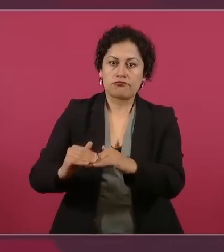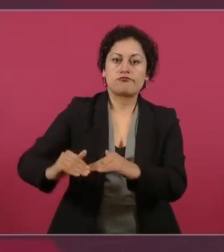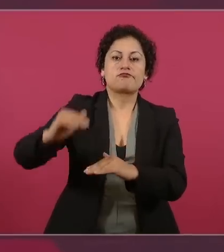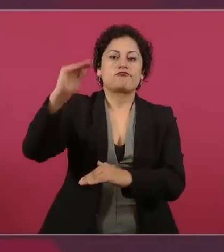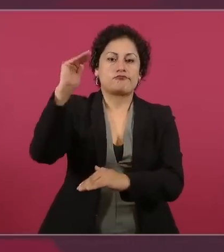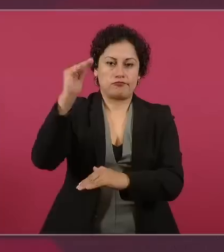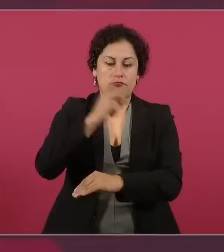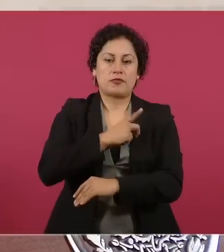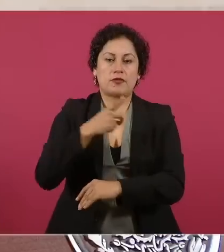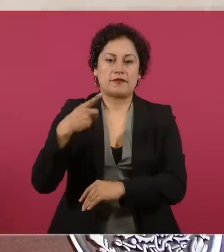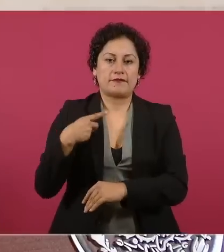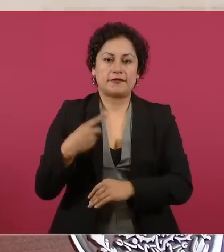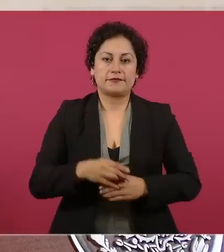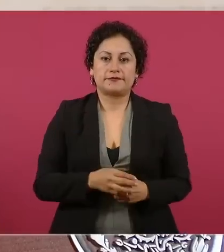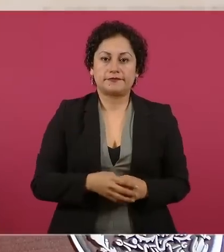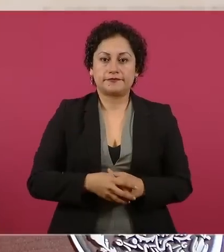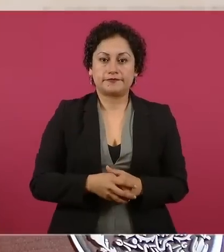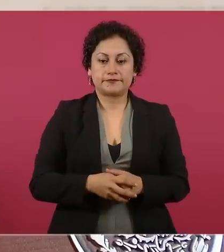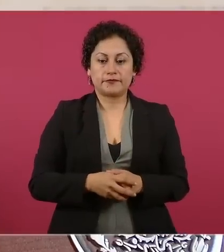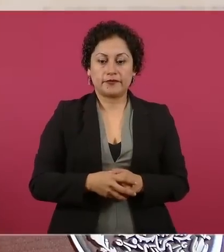hacia arriba.